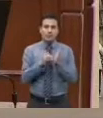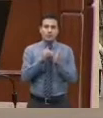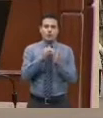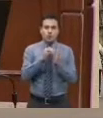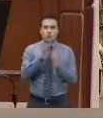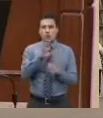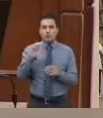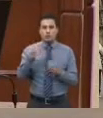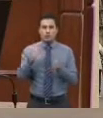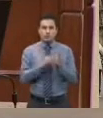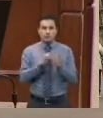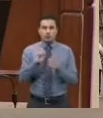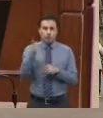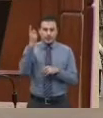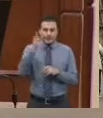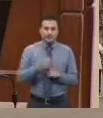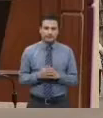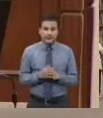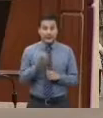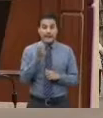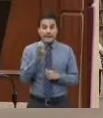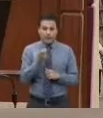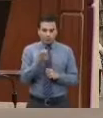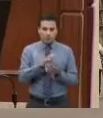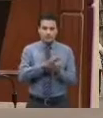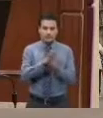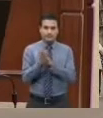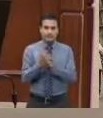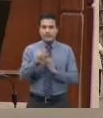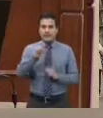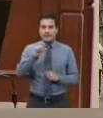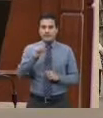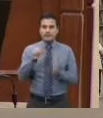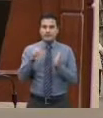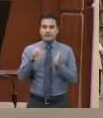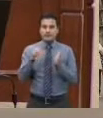$1,400,000, que equivale a